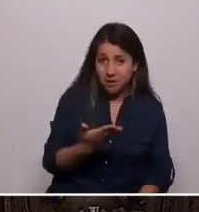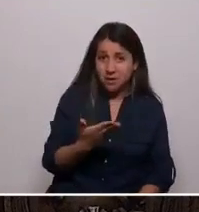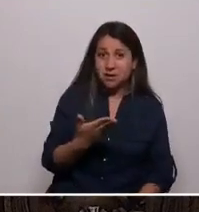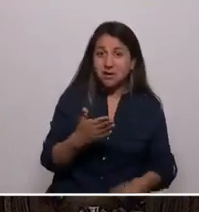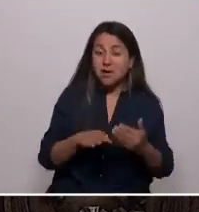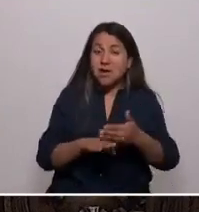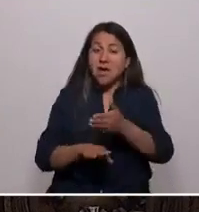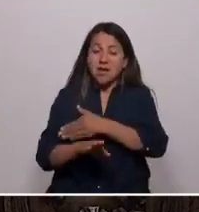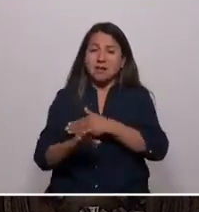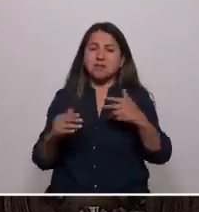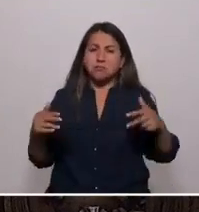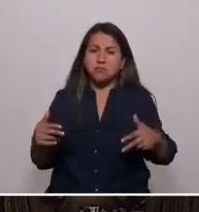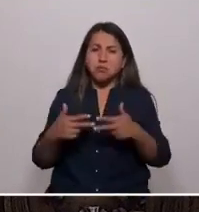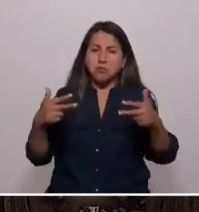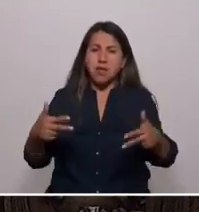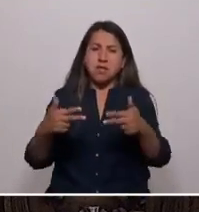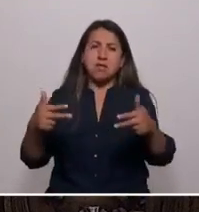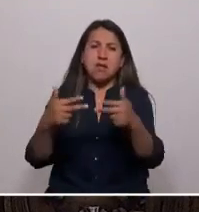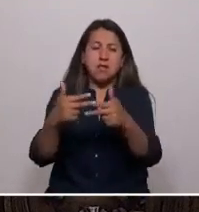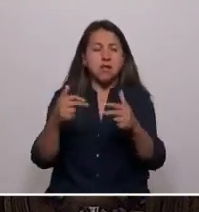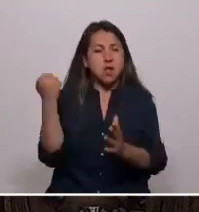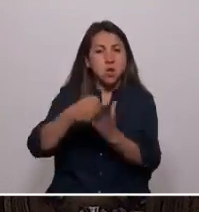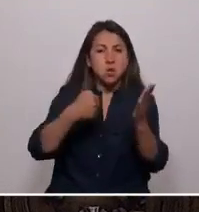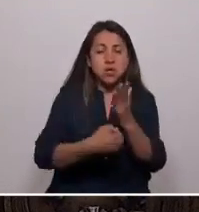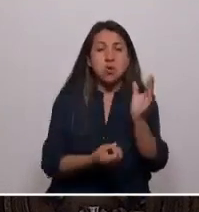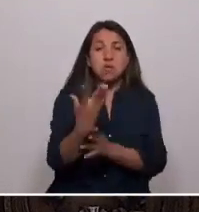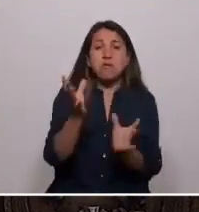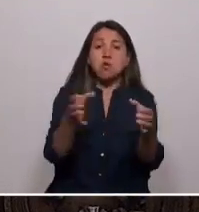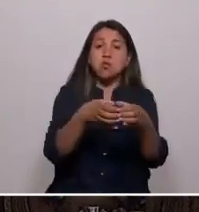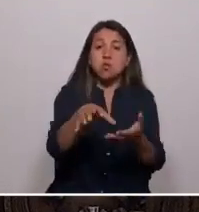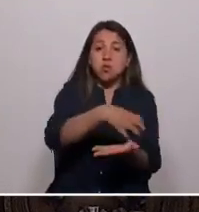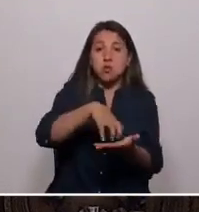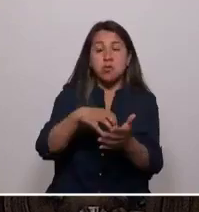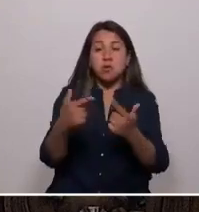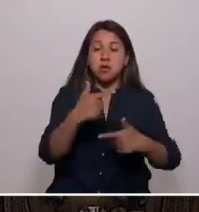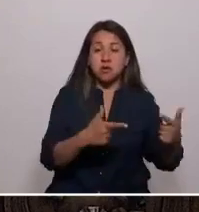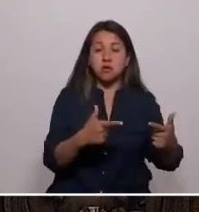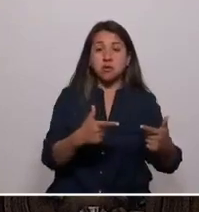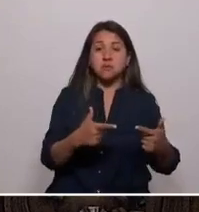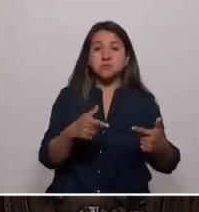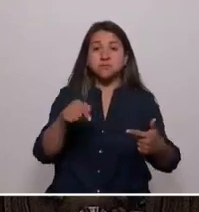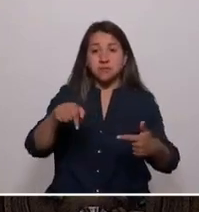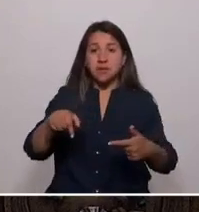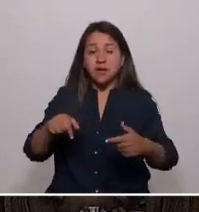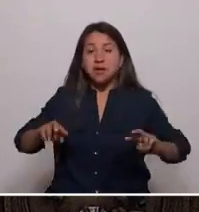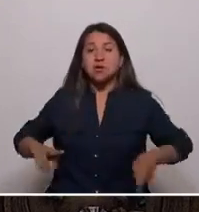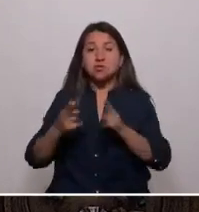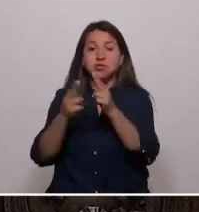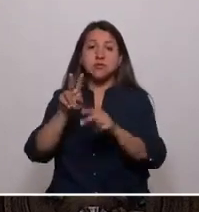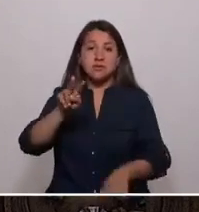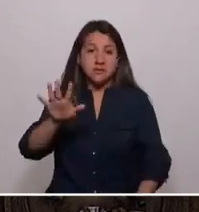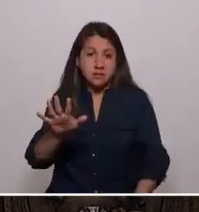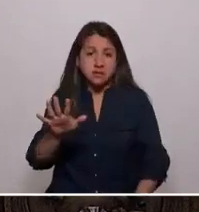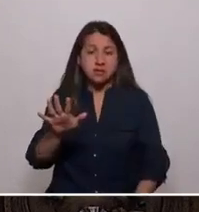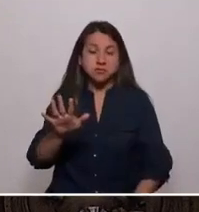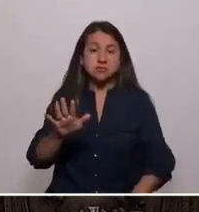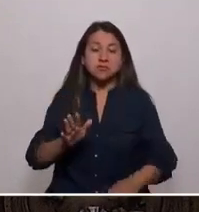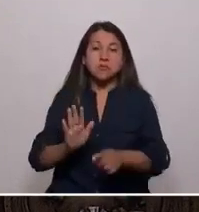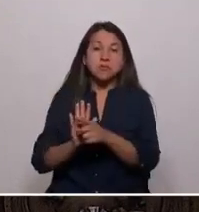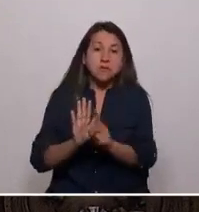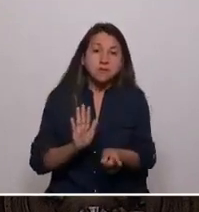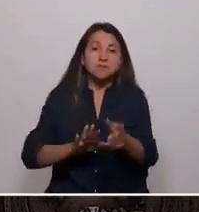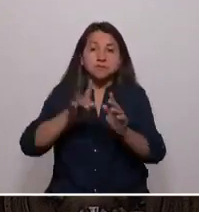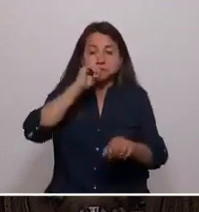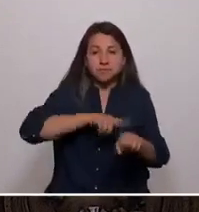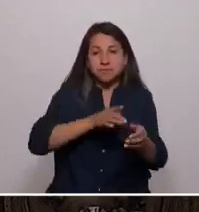las batallas y luchas de nuevos sectores políticos que llevaron a la destrucción, a la dictación de la Constitución del 25, que rigió uno de los periodos